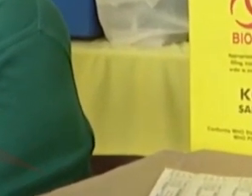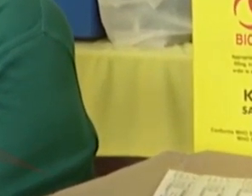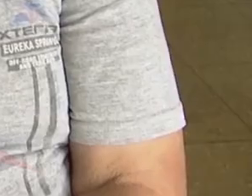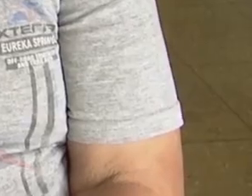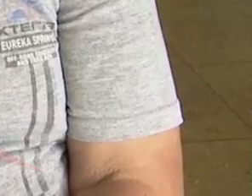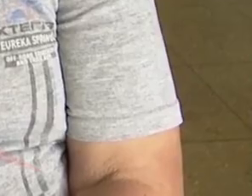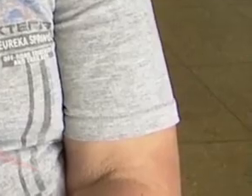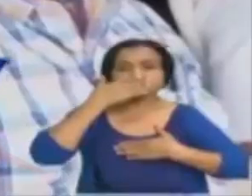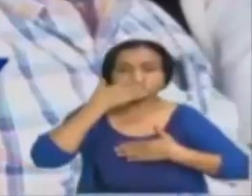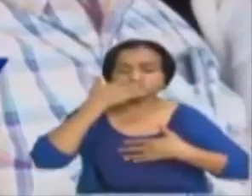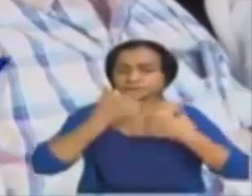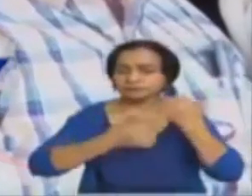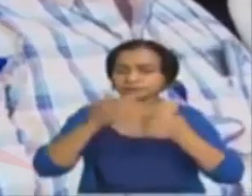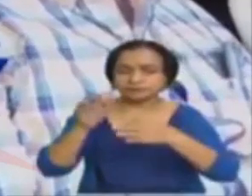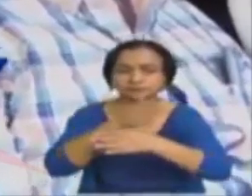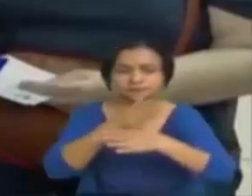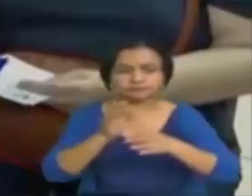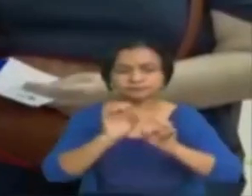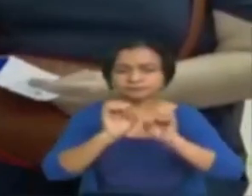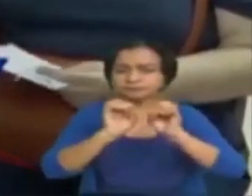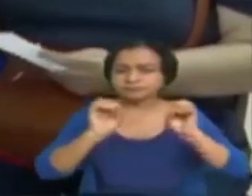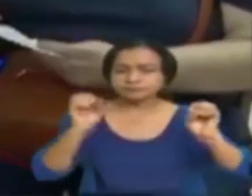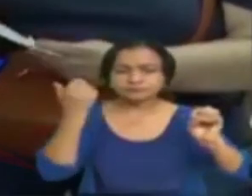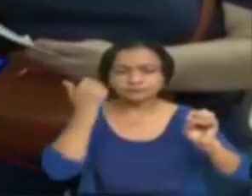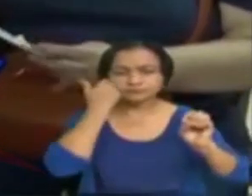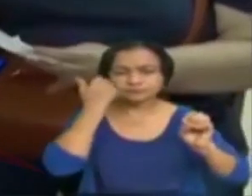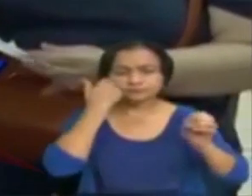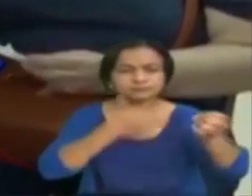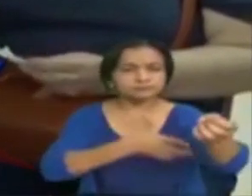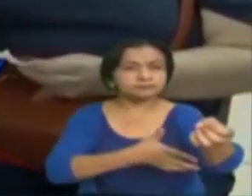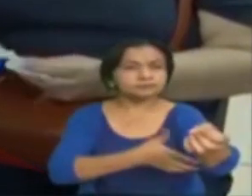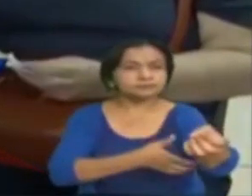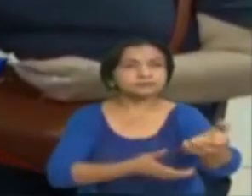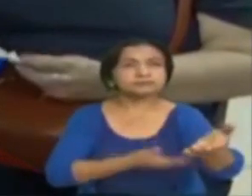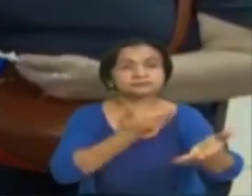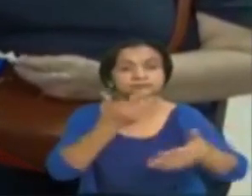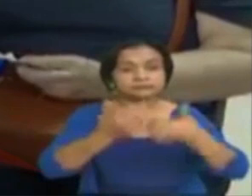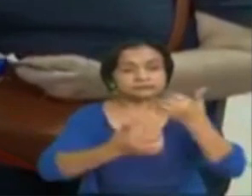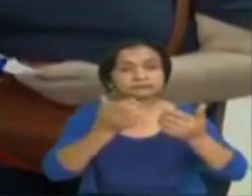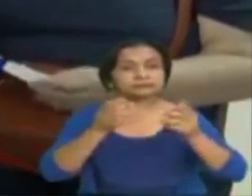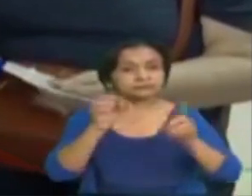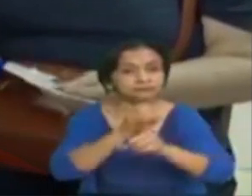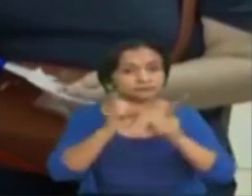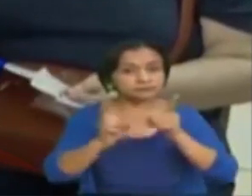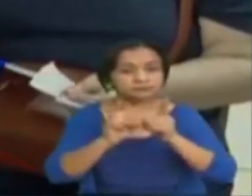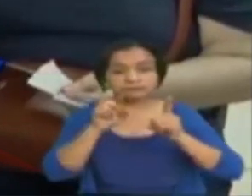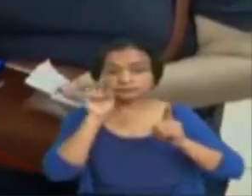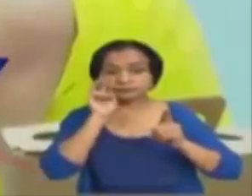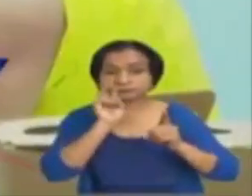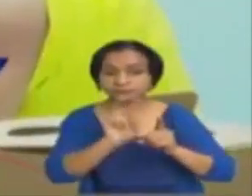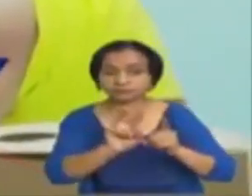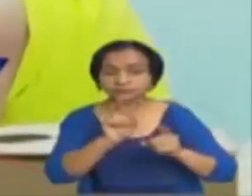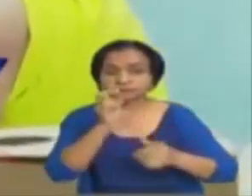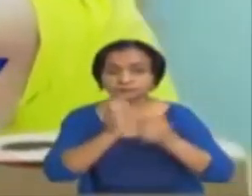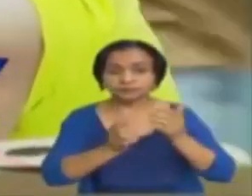a corregir. El lunes, porque esto es el lunes, Centro de Salud Manuel de Jesús Rivera, La Mascota, Jinotepe, esto es a